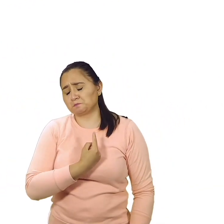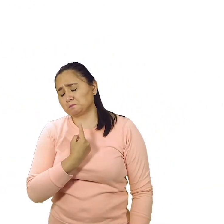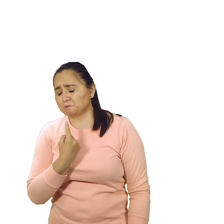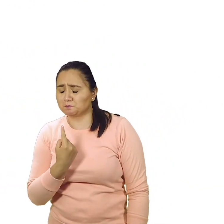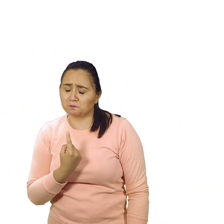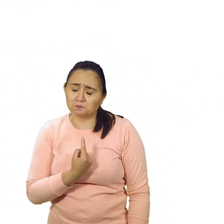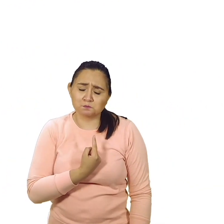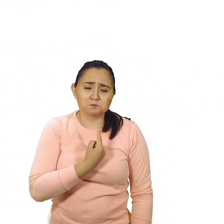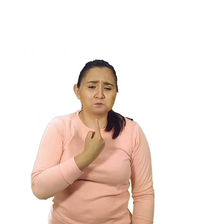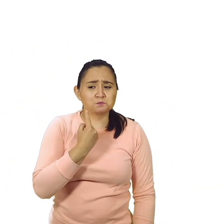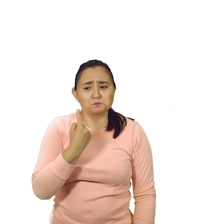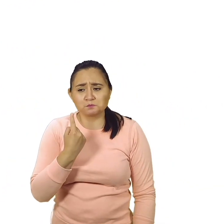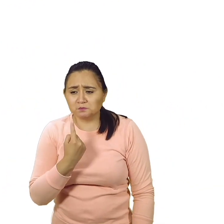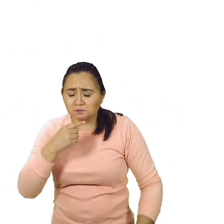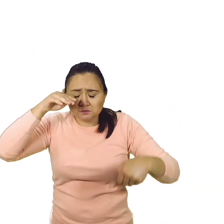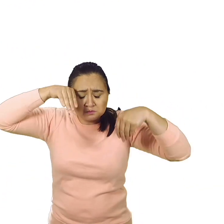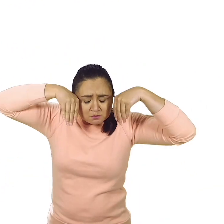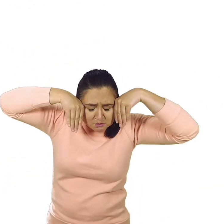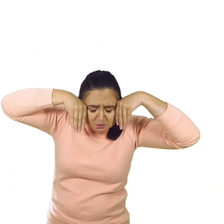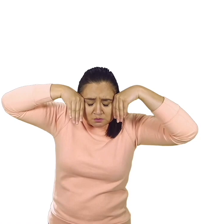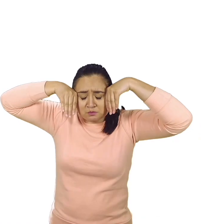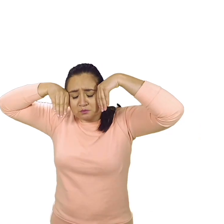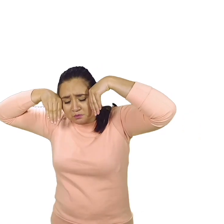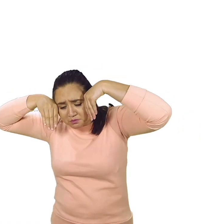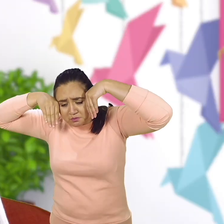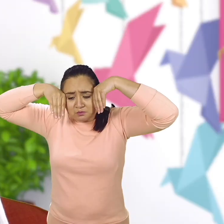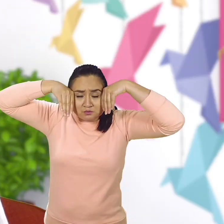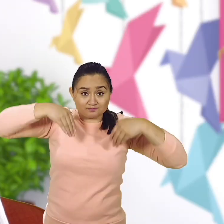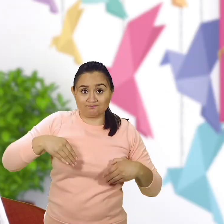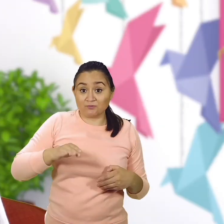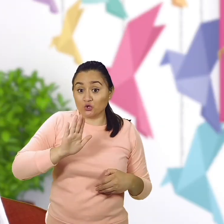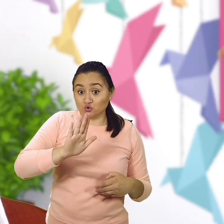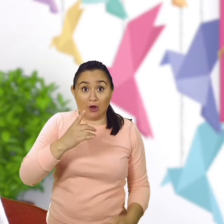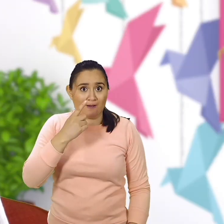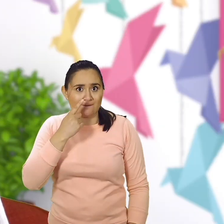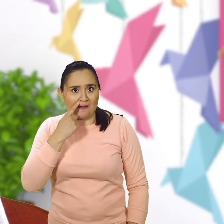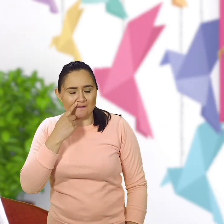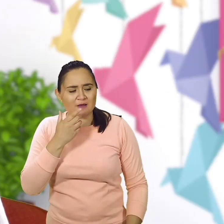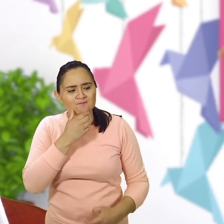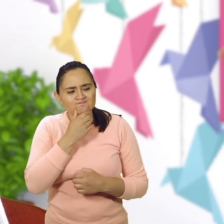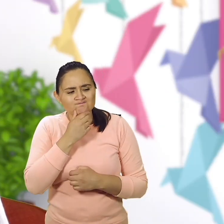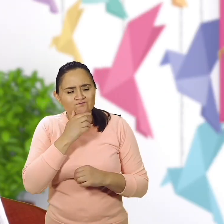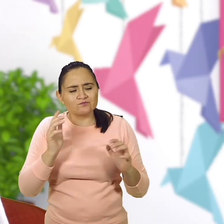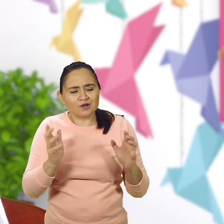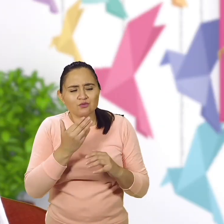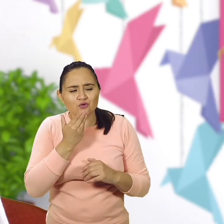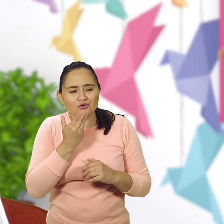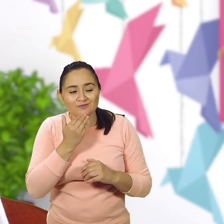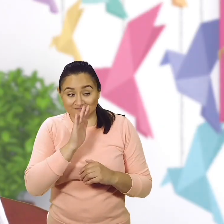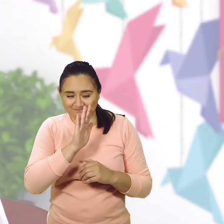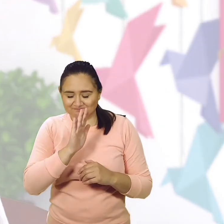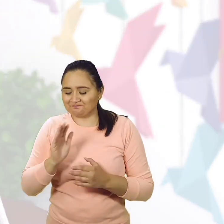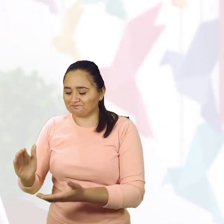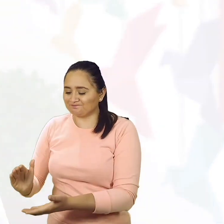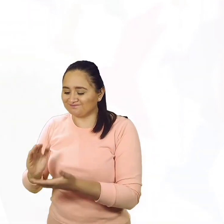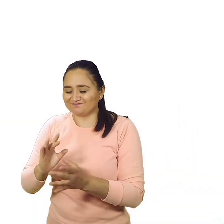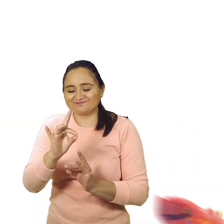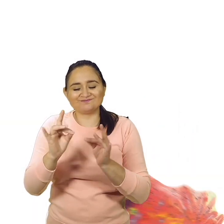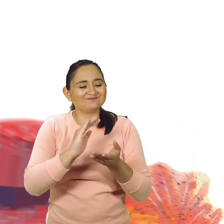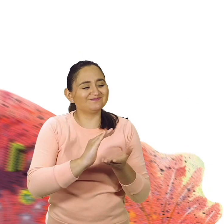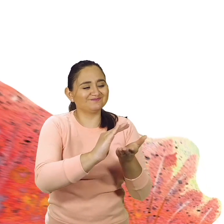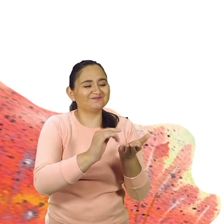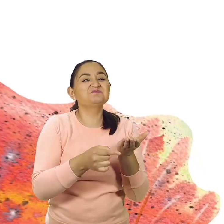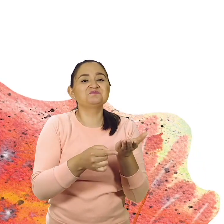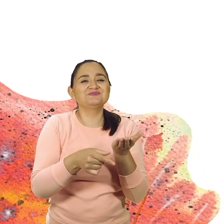lugar a otro y barriendo el piso con sus largas orejas. Así que su padre, para tratar de animarlo, le regaló un